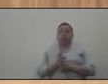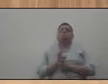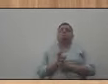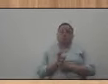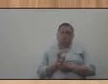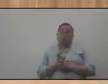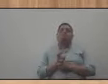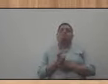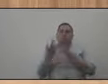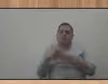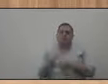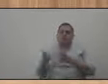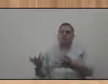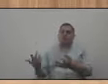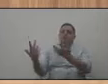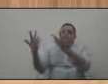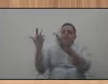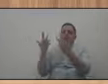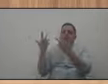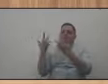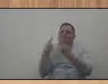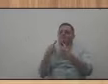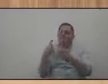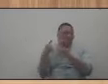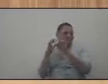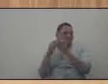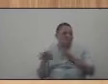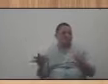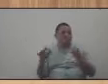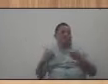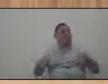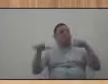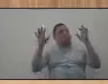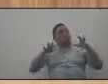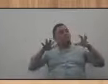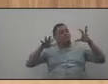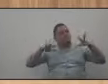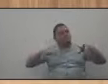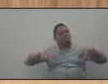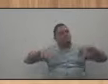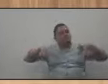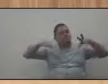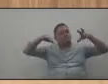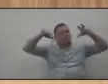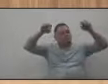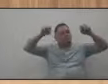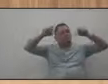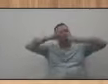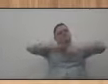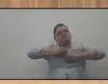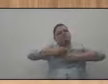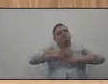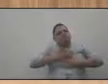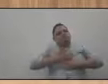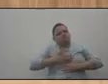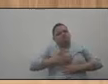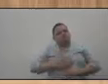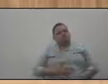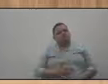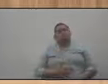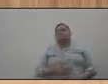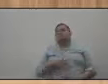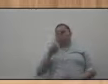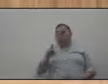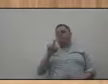enseñanzas y como decimos por ahí, después de la tormenta viene la calma. Hoy podemos decir que Capresoca pudo sortear